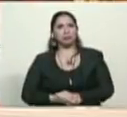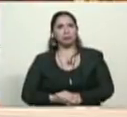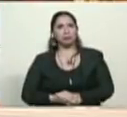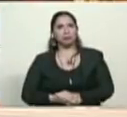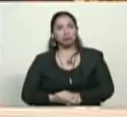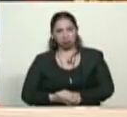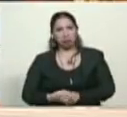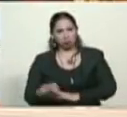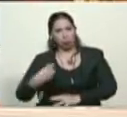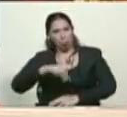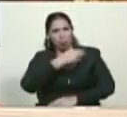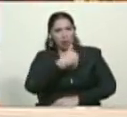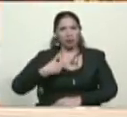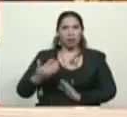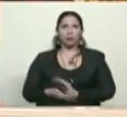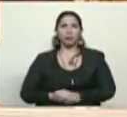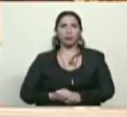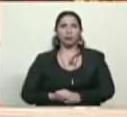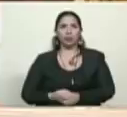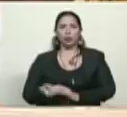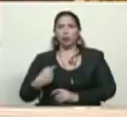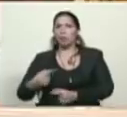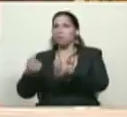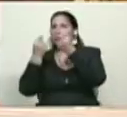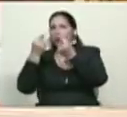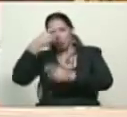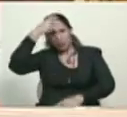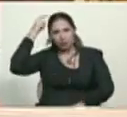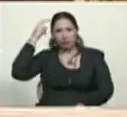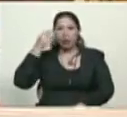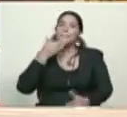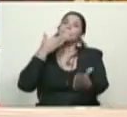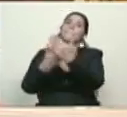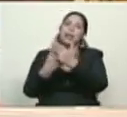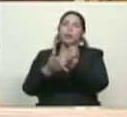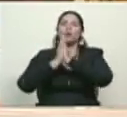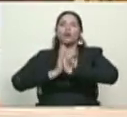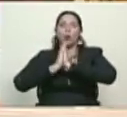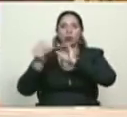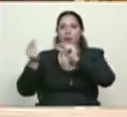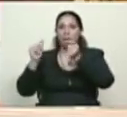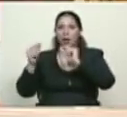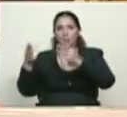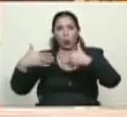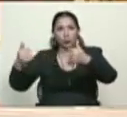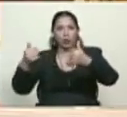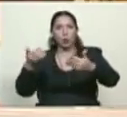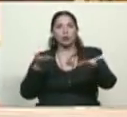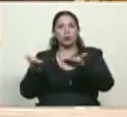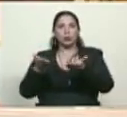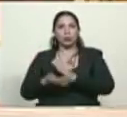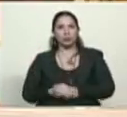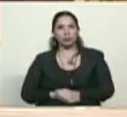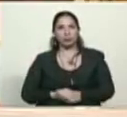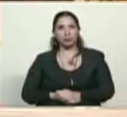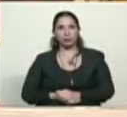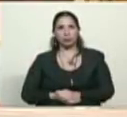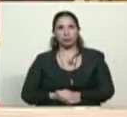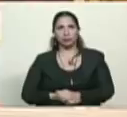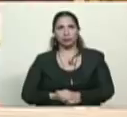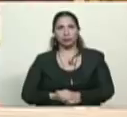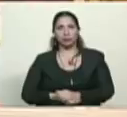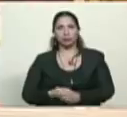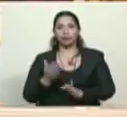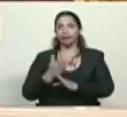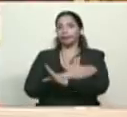queríamos Estuve a punto de decirle al canciller pide un debate en el Consejo de Seguridad se me adelantó May pompeo se me